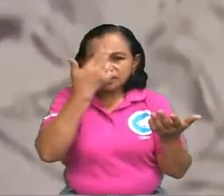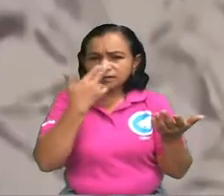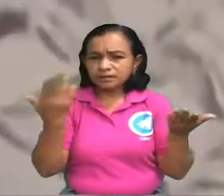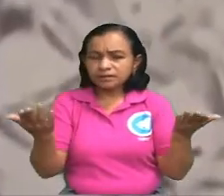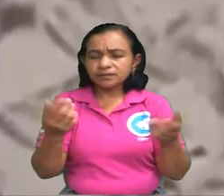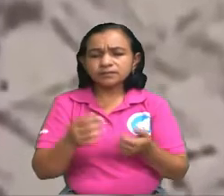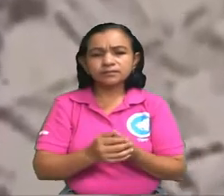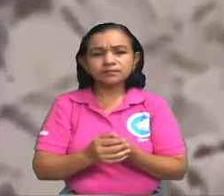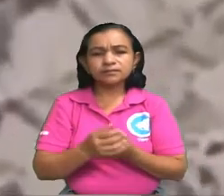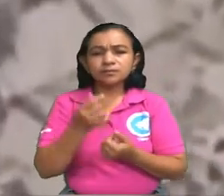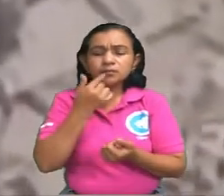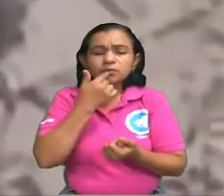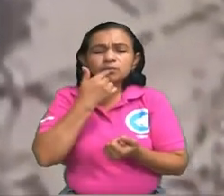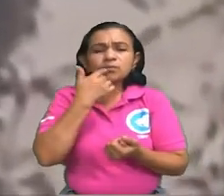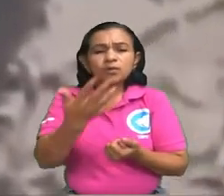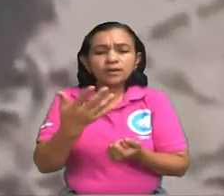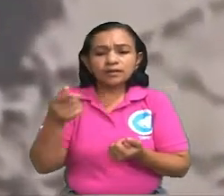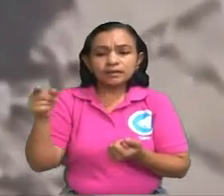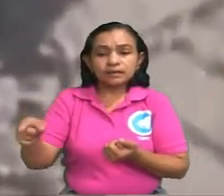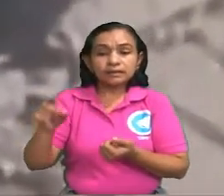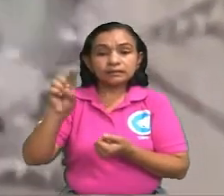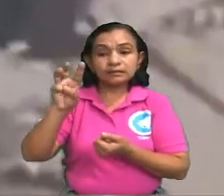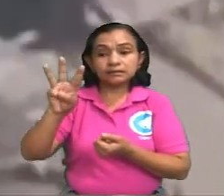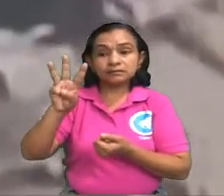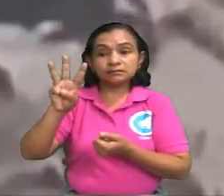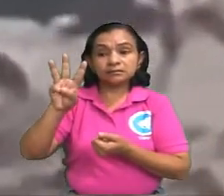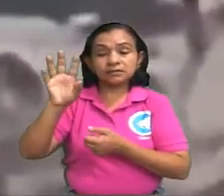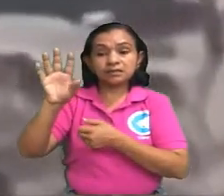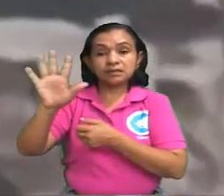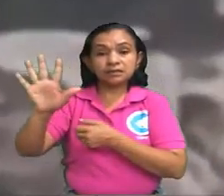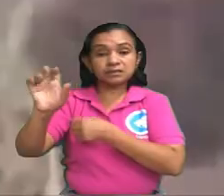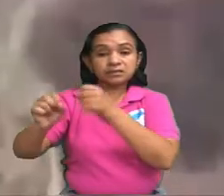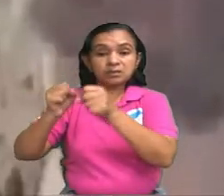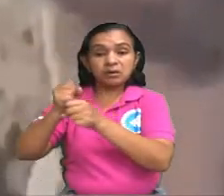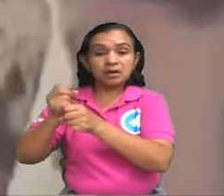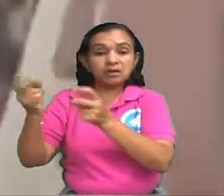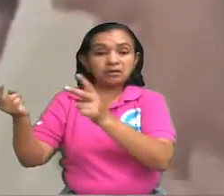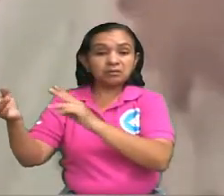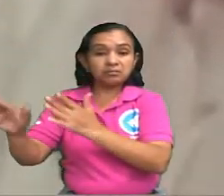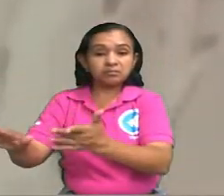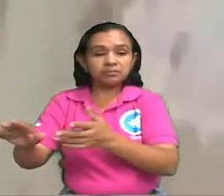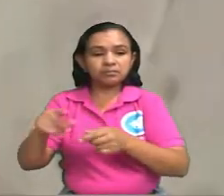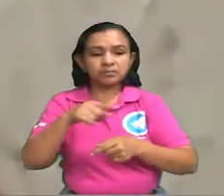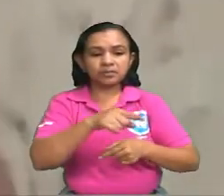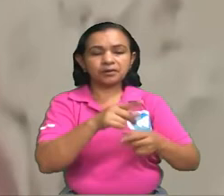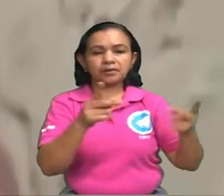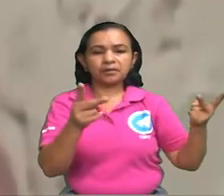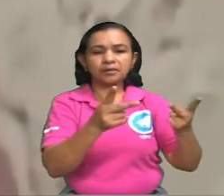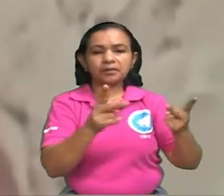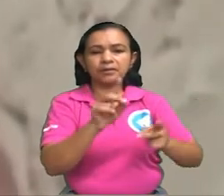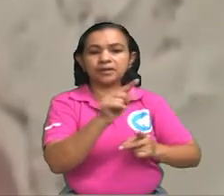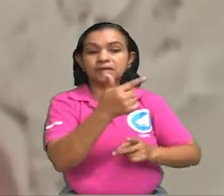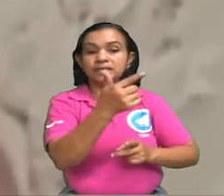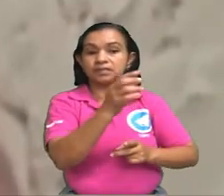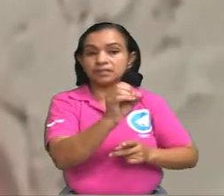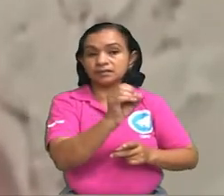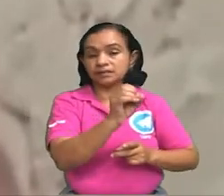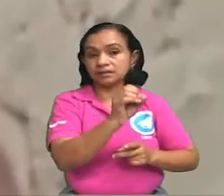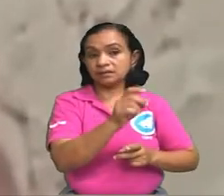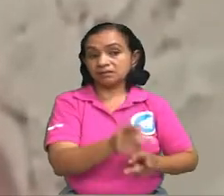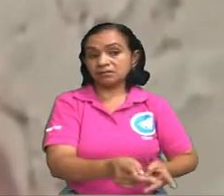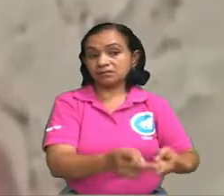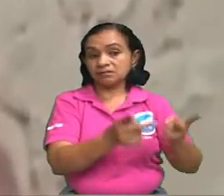¿Por qué unos han de vivir 35 años para que otros vivan 70?